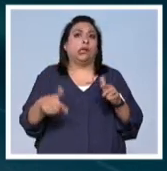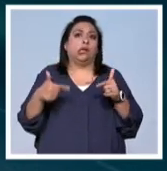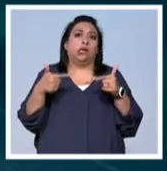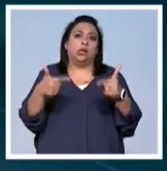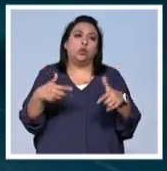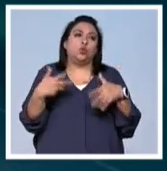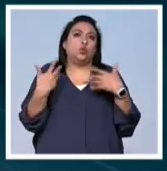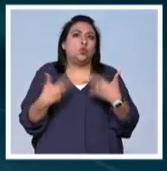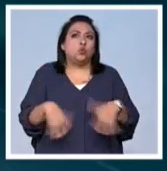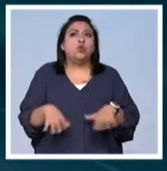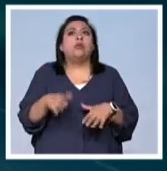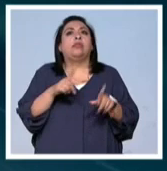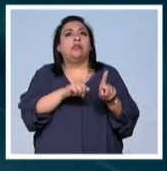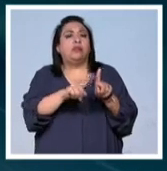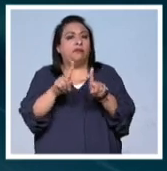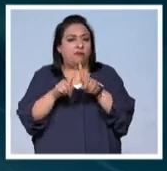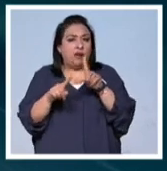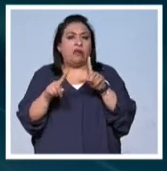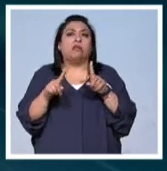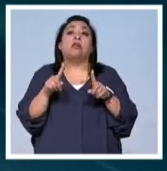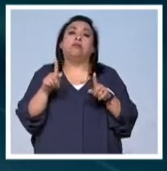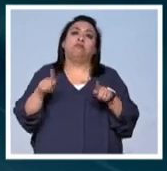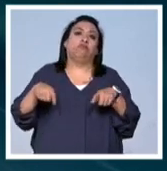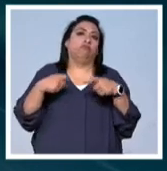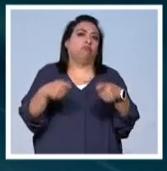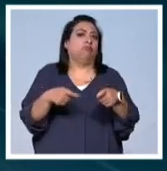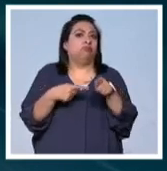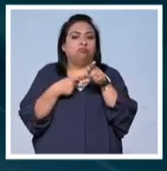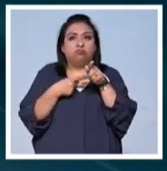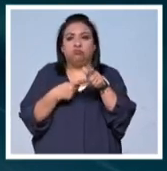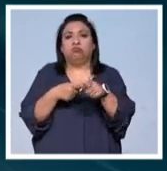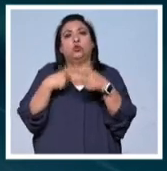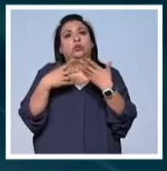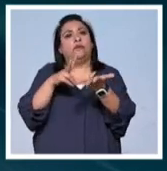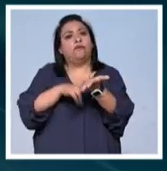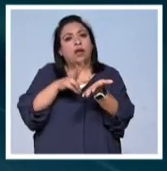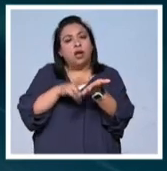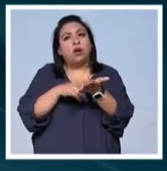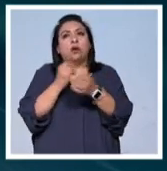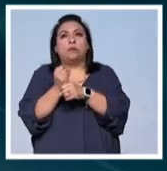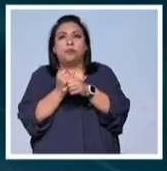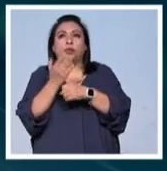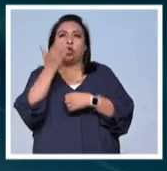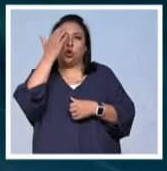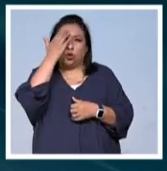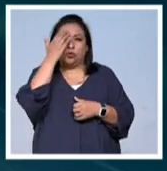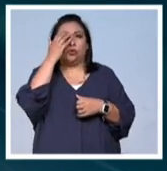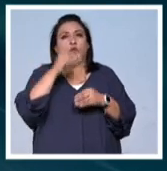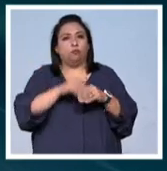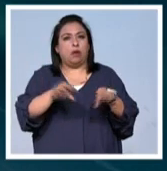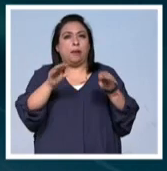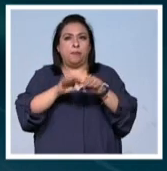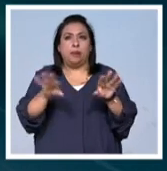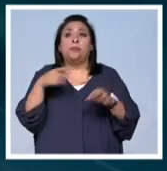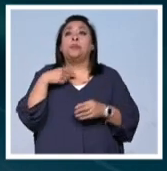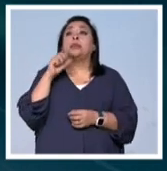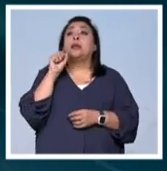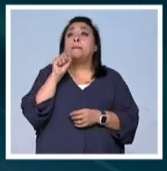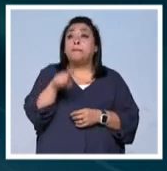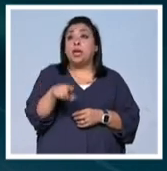más rica más diversa y pues un legado que hay que seguir valorando explorando conociendo difundiendo y que también